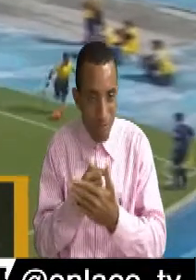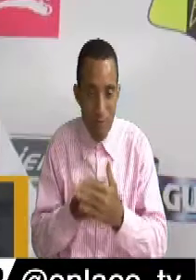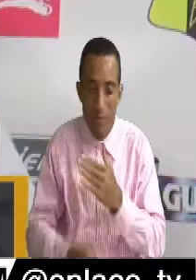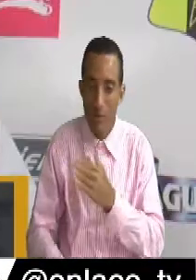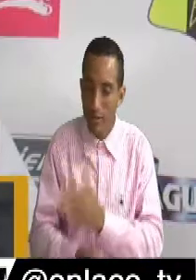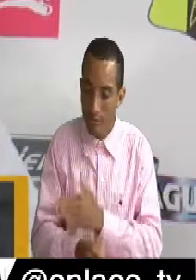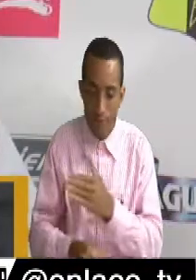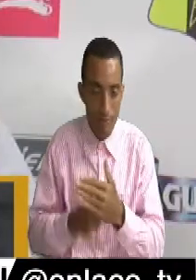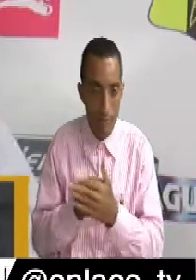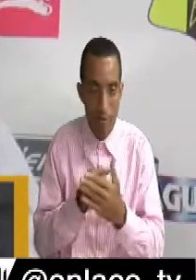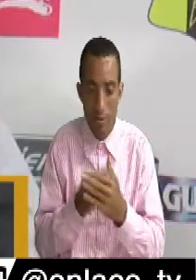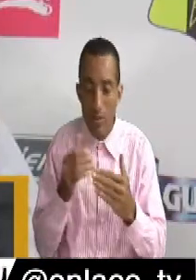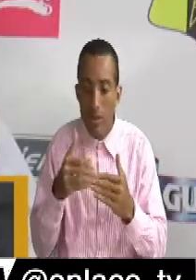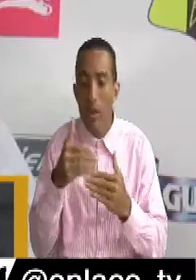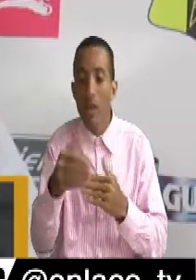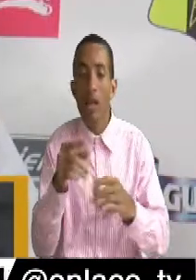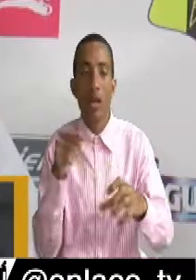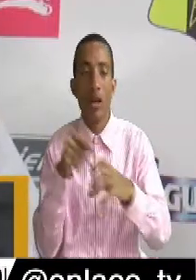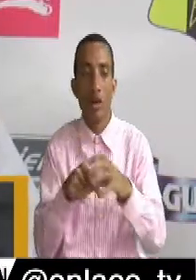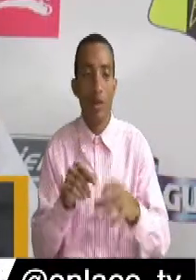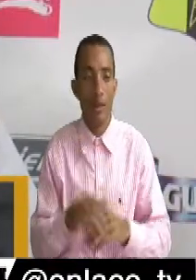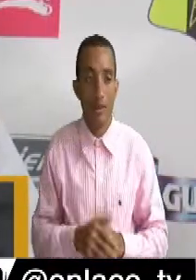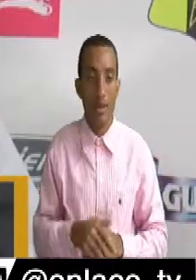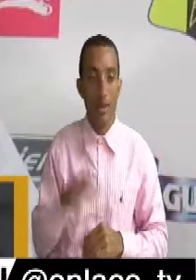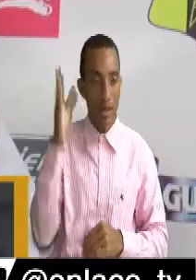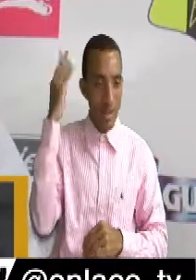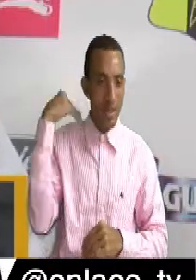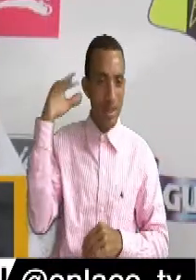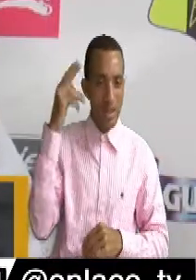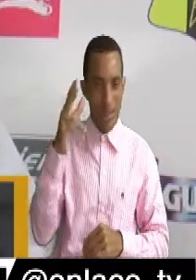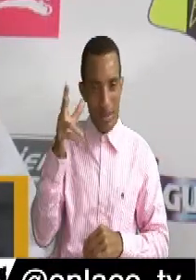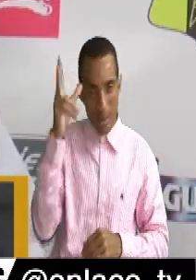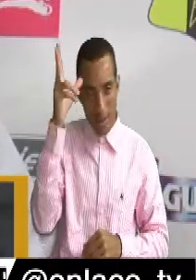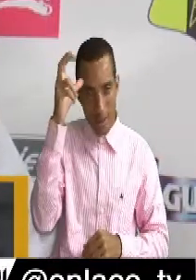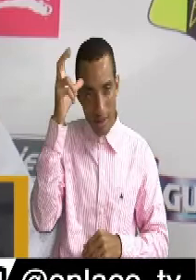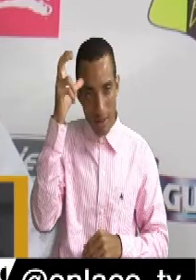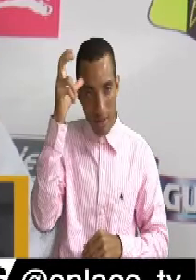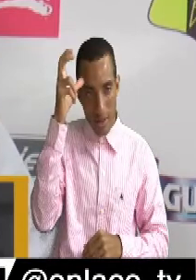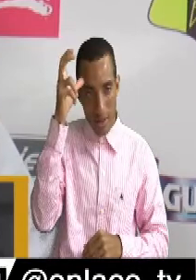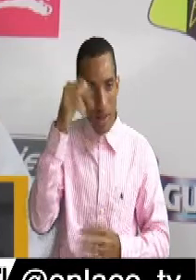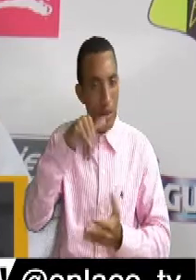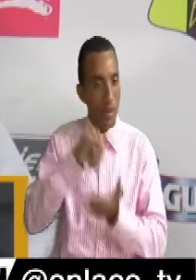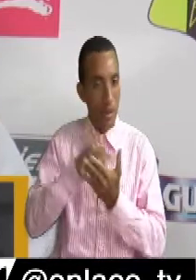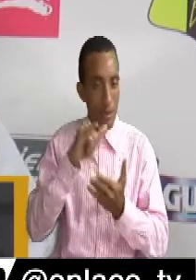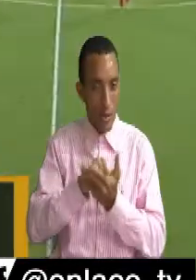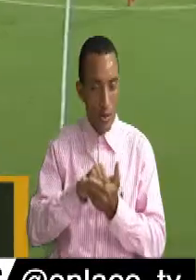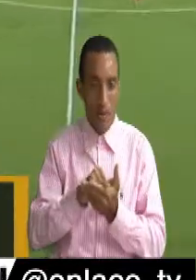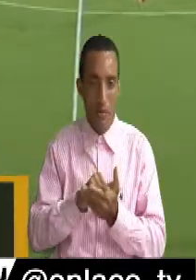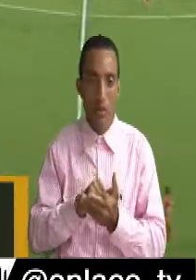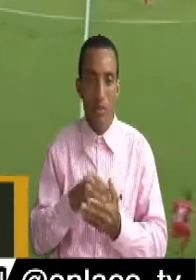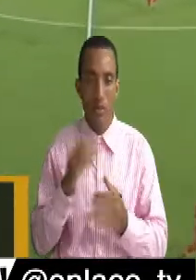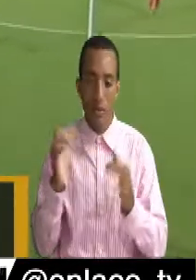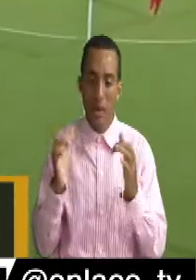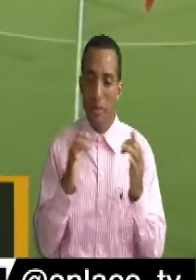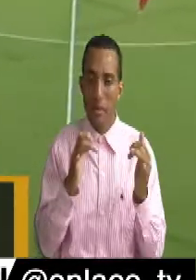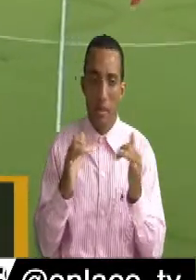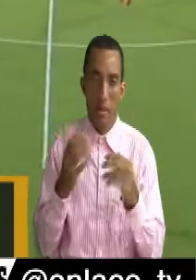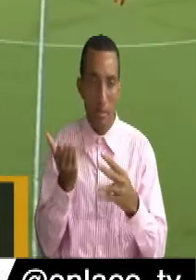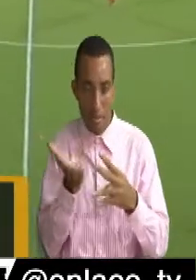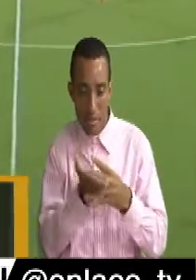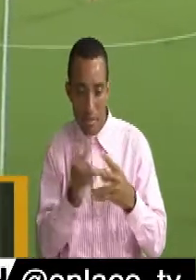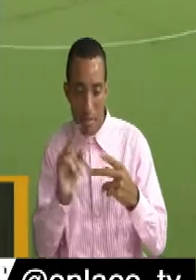que si vieron el partido contra América, fue un partido similar. América el primer tiempo no pasó de la mitad de la